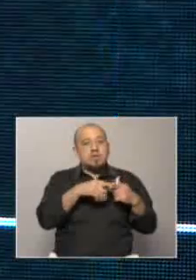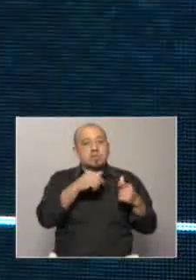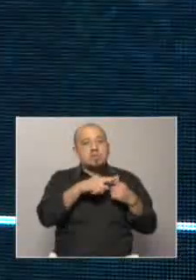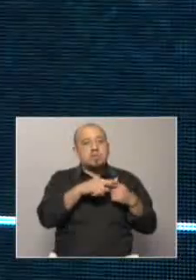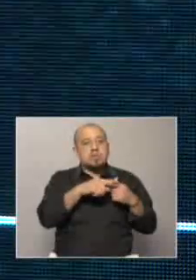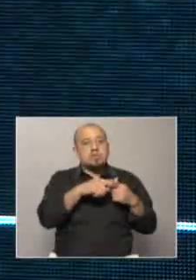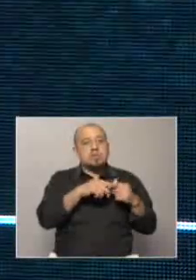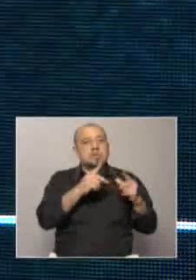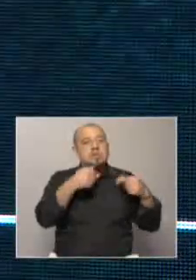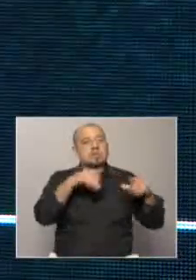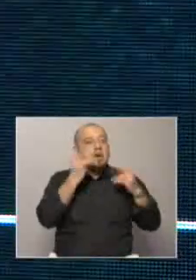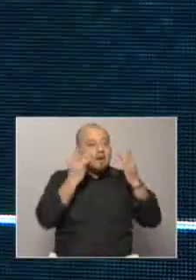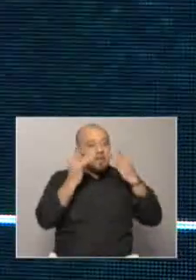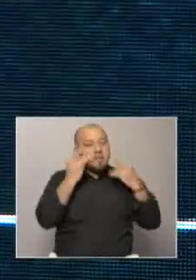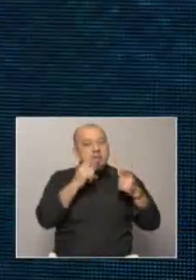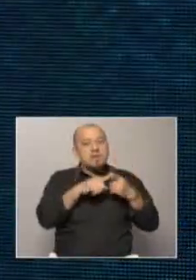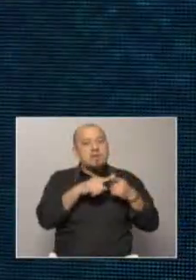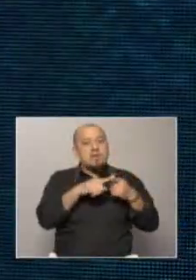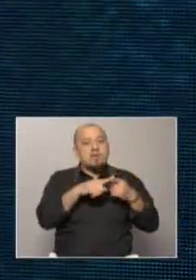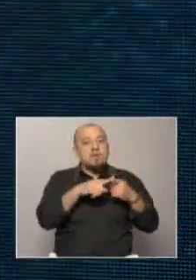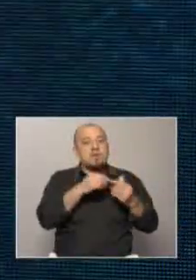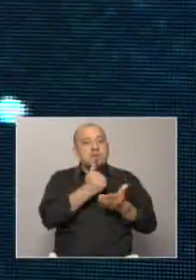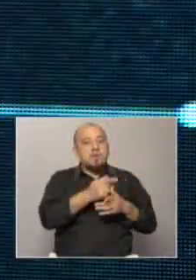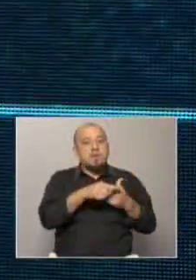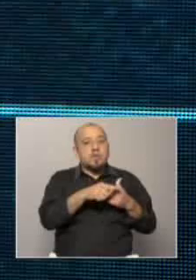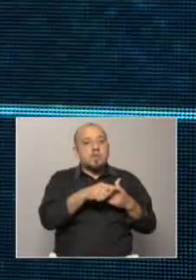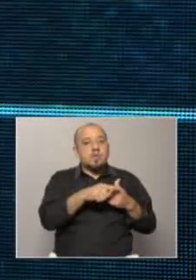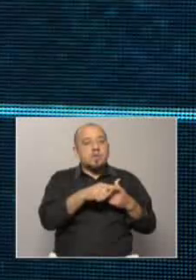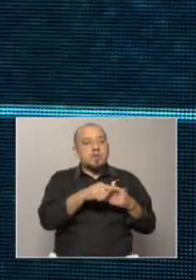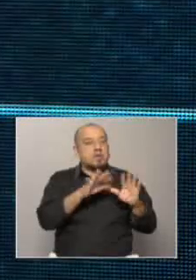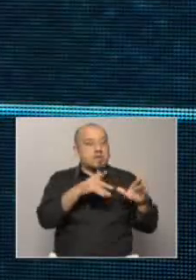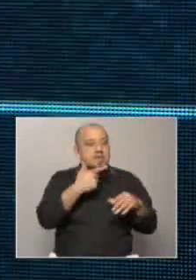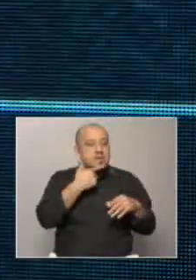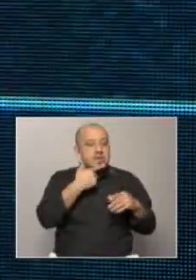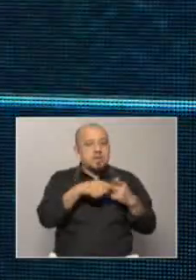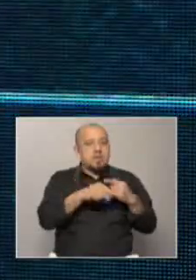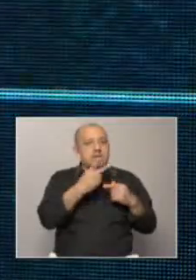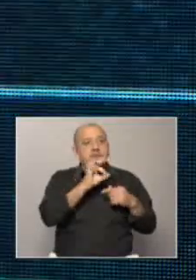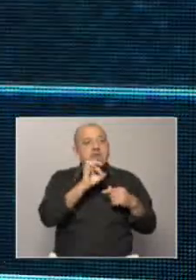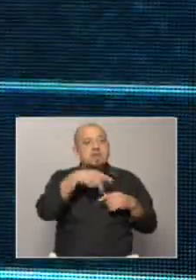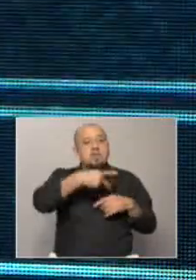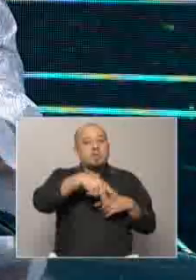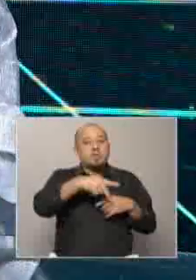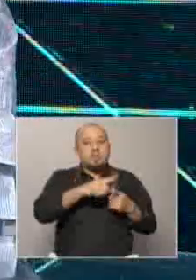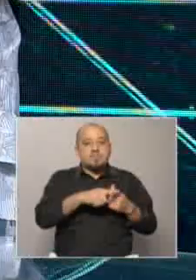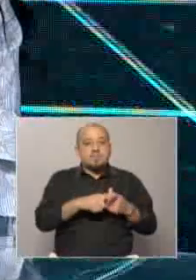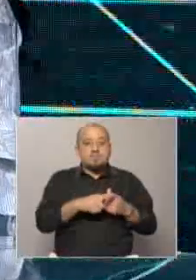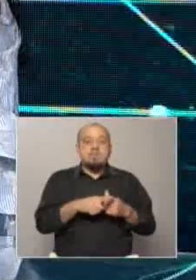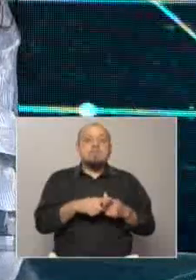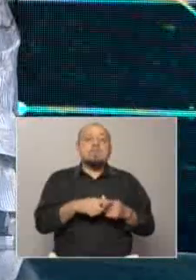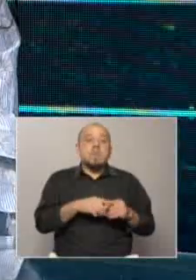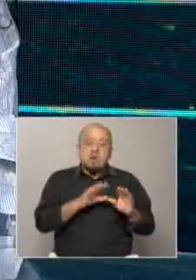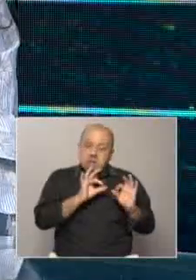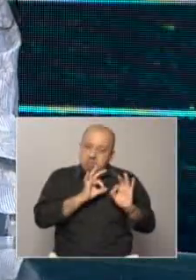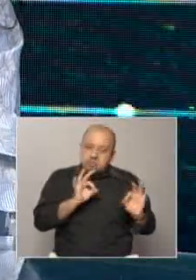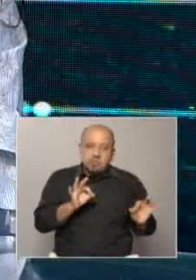quedamos en fortalecimiento de las artes, entonces voy a estar recorriendo barrios a partir del 10 de septiembre y el 20 de noviembre. Es un tremendo unipersonal. Sí, está